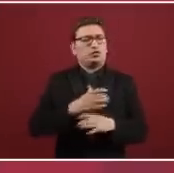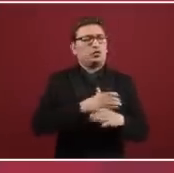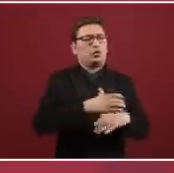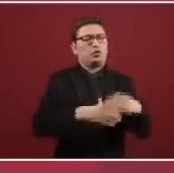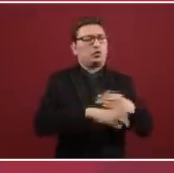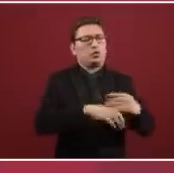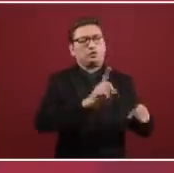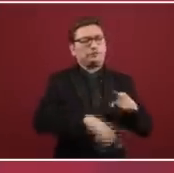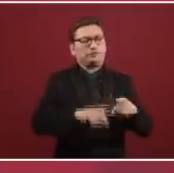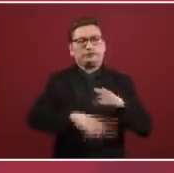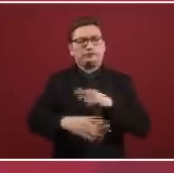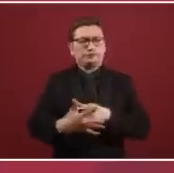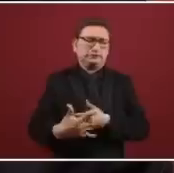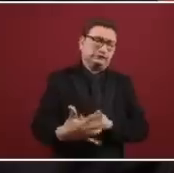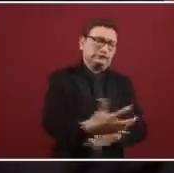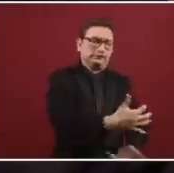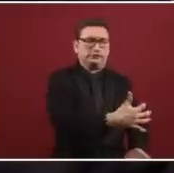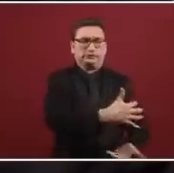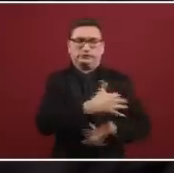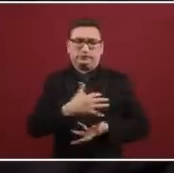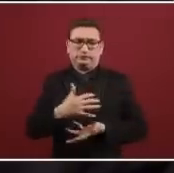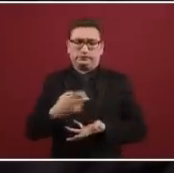confiscó esto.